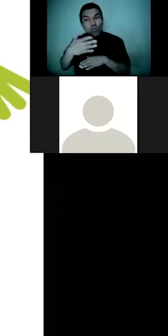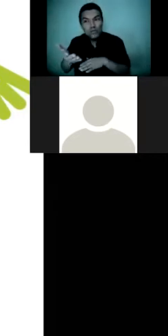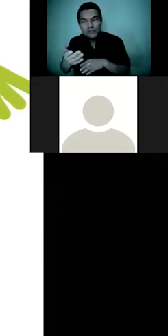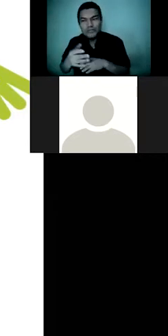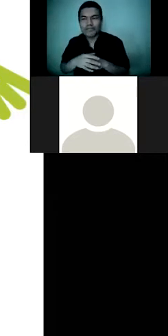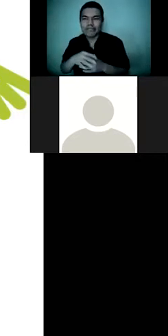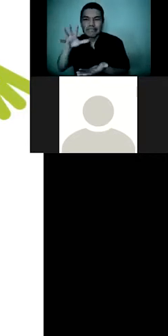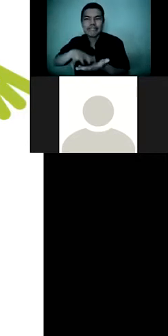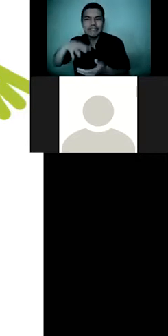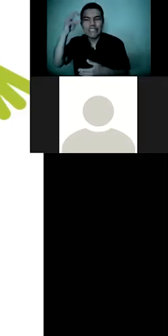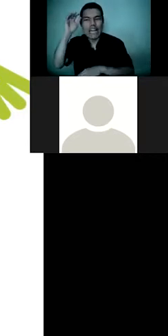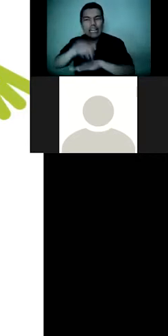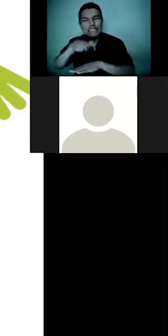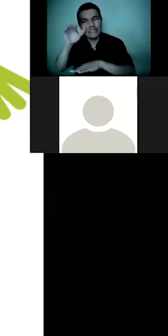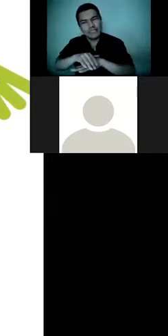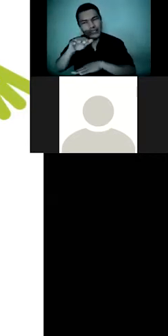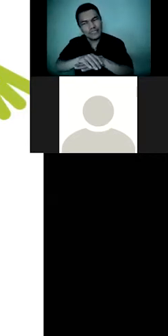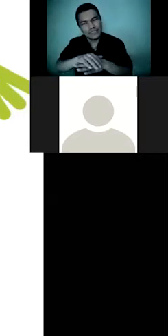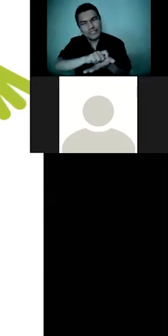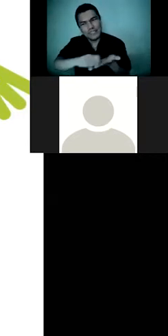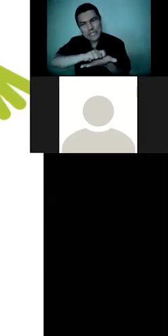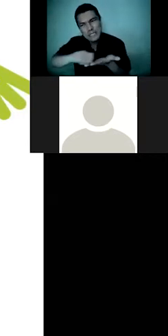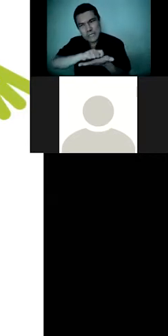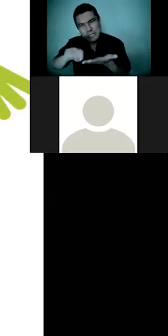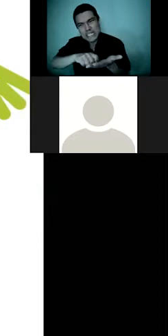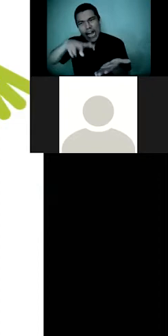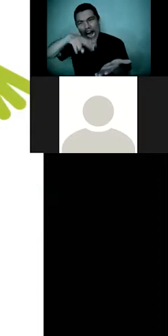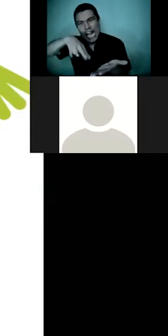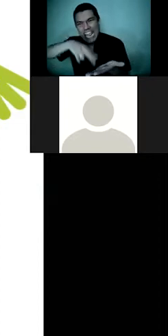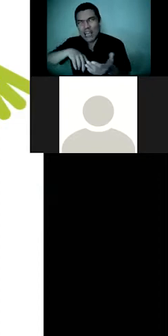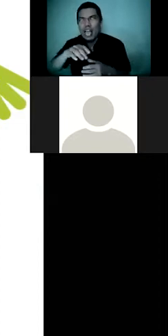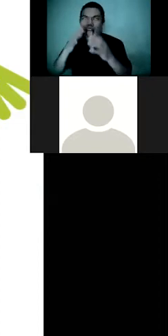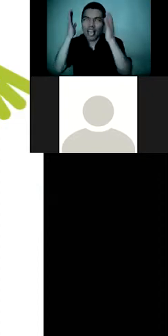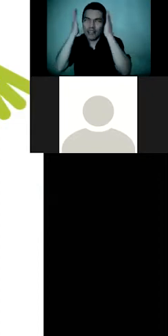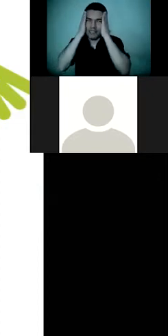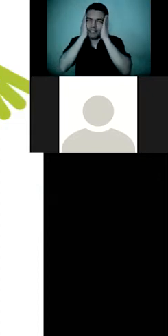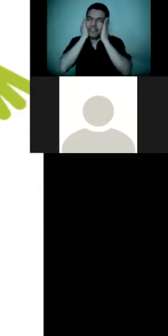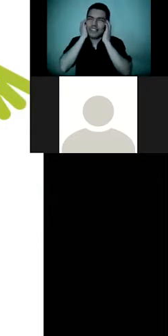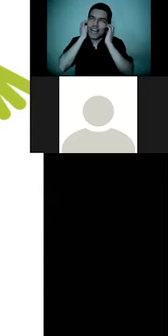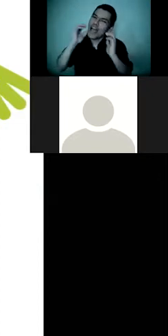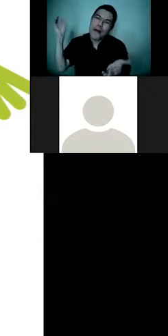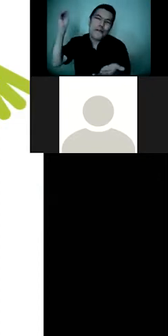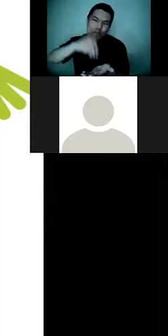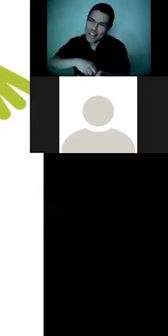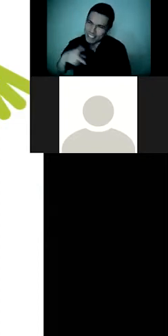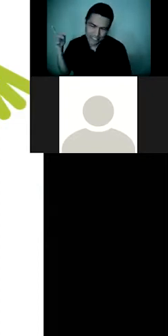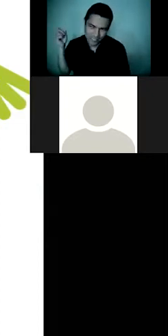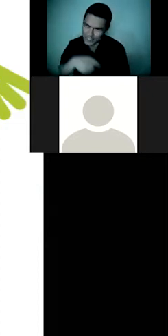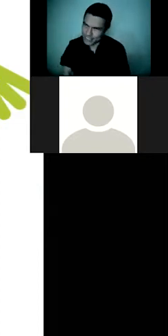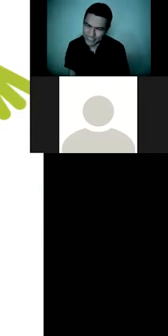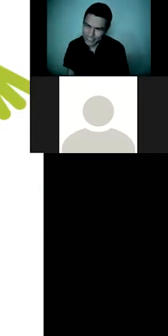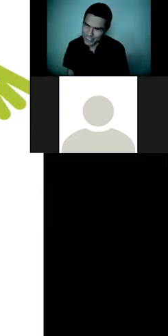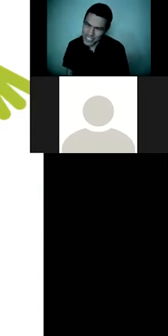Y después pasó el tiempo y después tuve que aprender inglés para leer y escribir. Oh, y eso sí